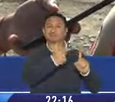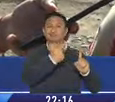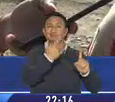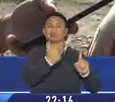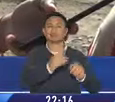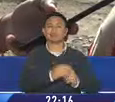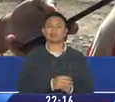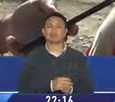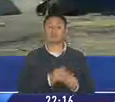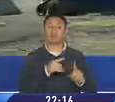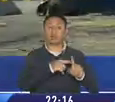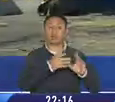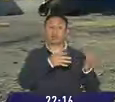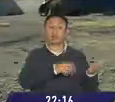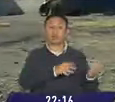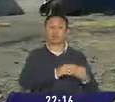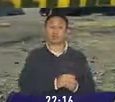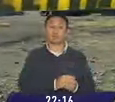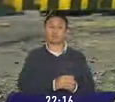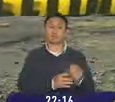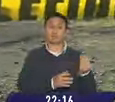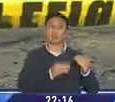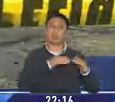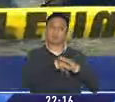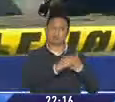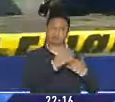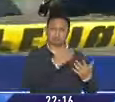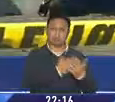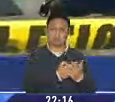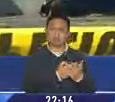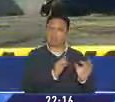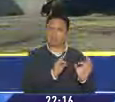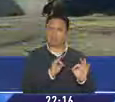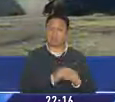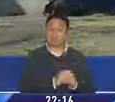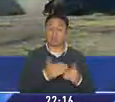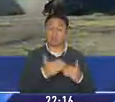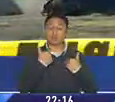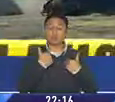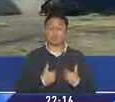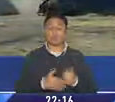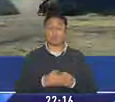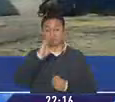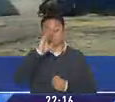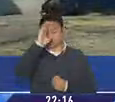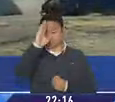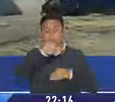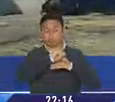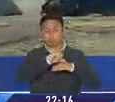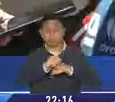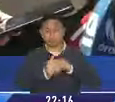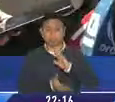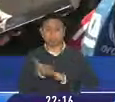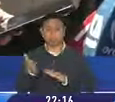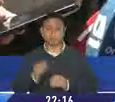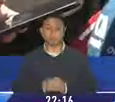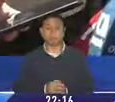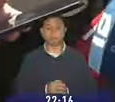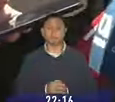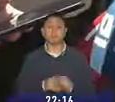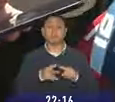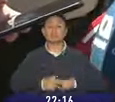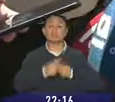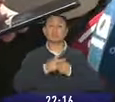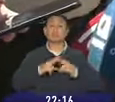que lamentablemente falleció. El joven no tenía antecedentes penales, sus restos fueron trasladados al Centro Forense de Manta. De hacer las primeras